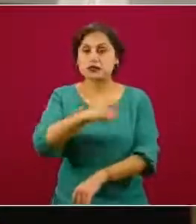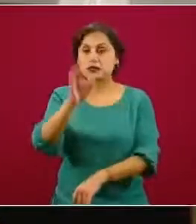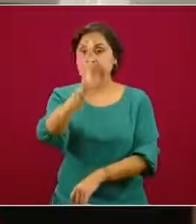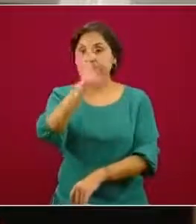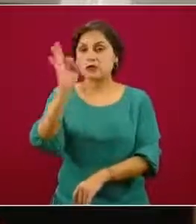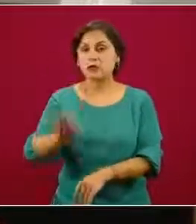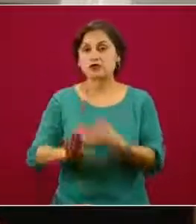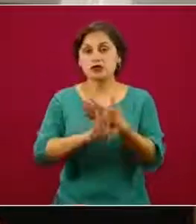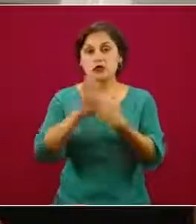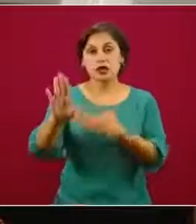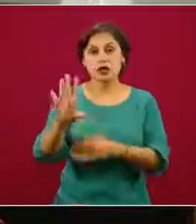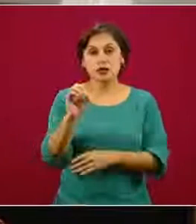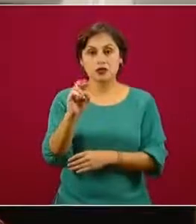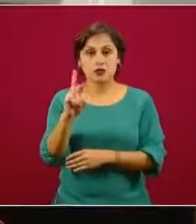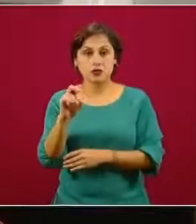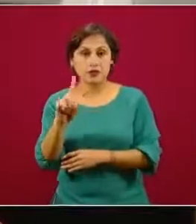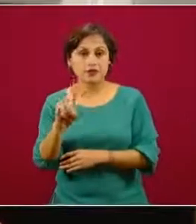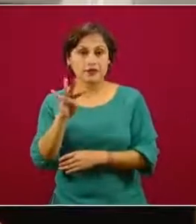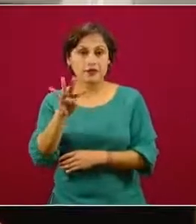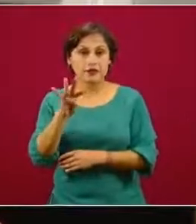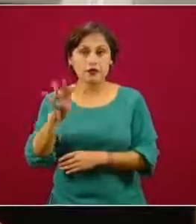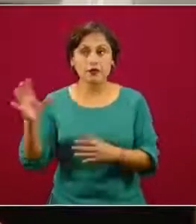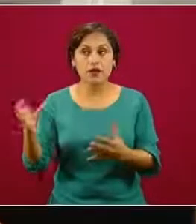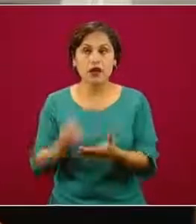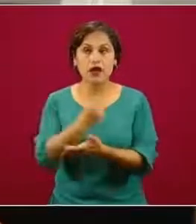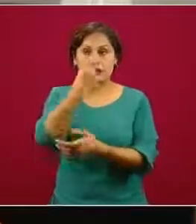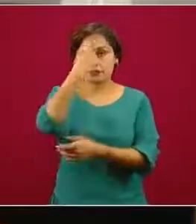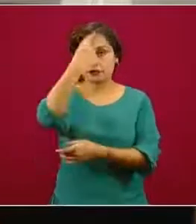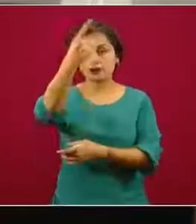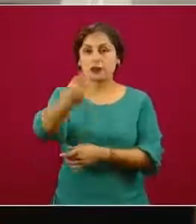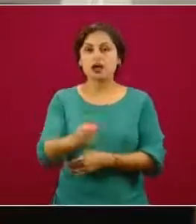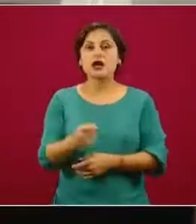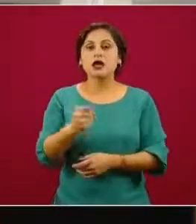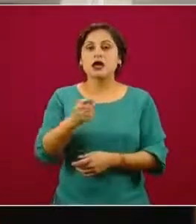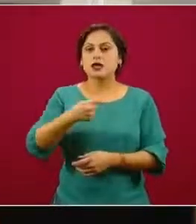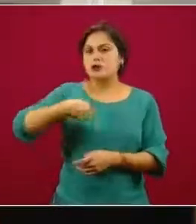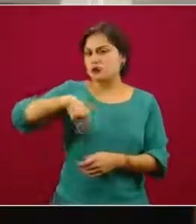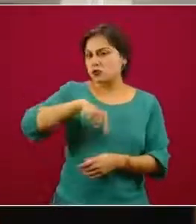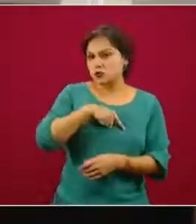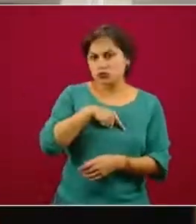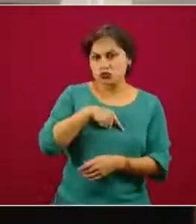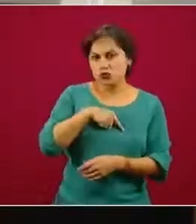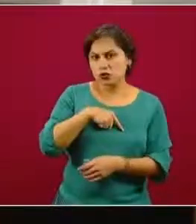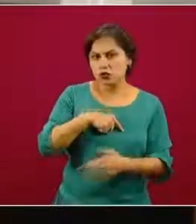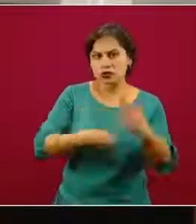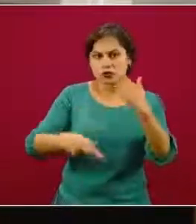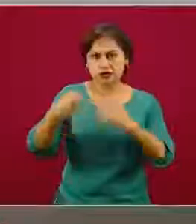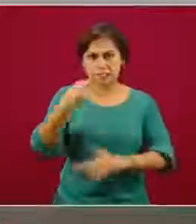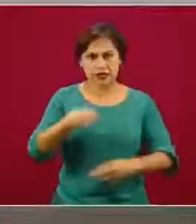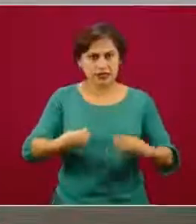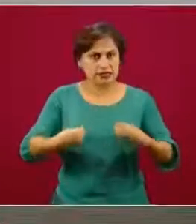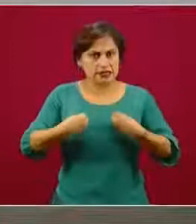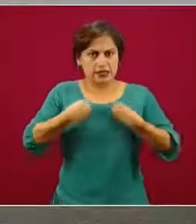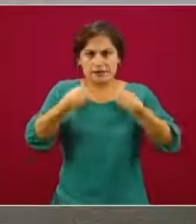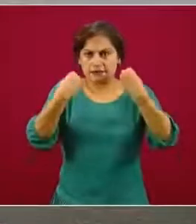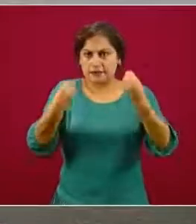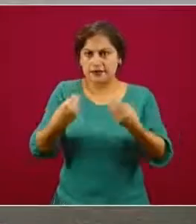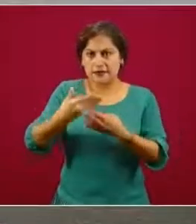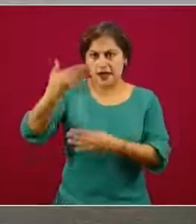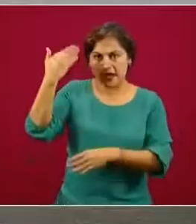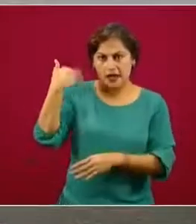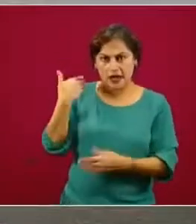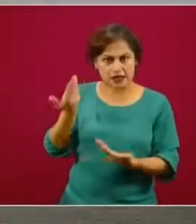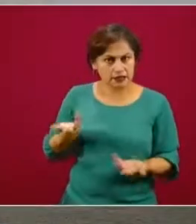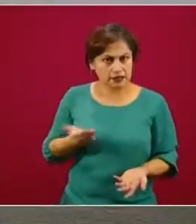¿Regresaríamos en ese escenario hipotético, esperemos que sí se descubra la vacuna, a la antigua normalidad, por decirlo así? Y